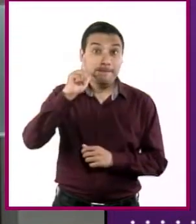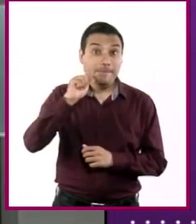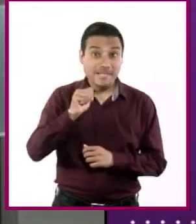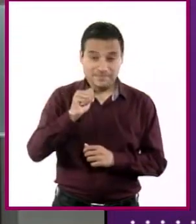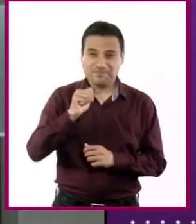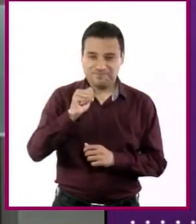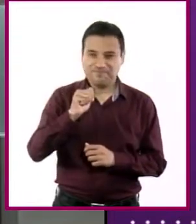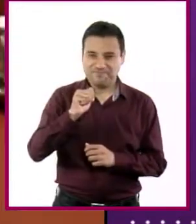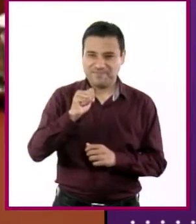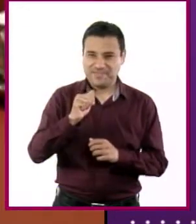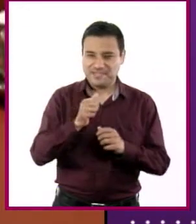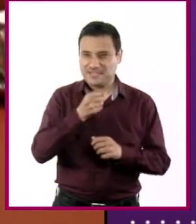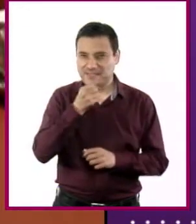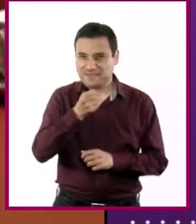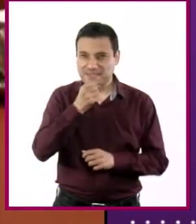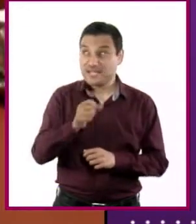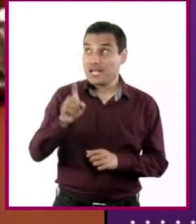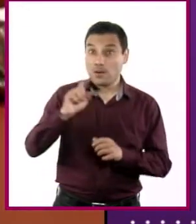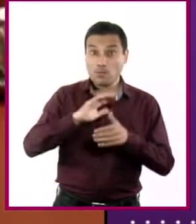siguientes olimpiadas.